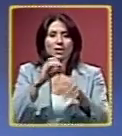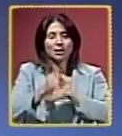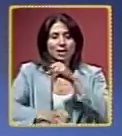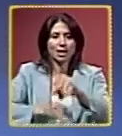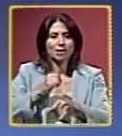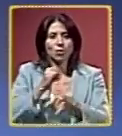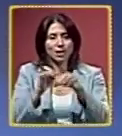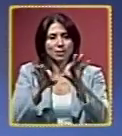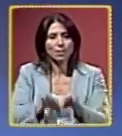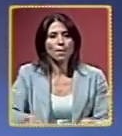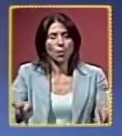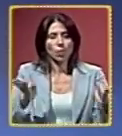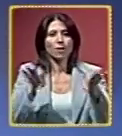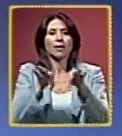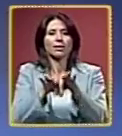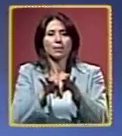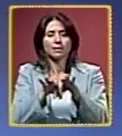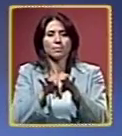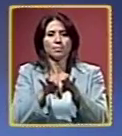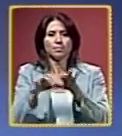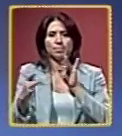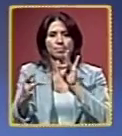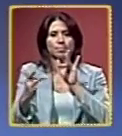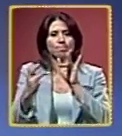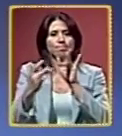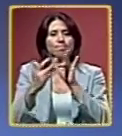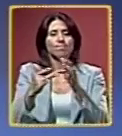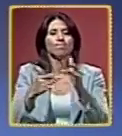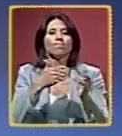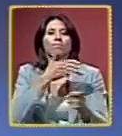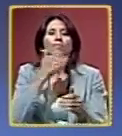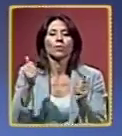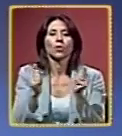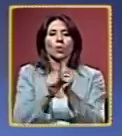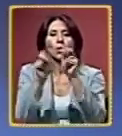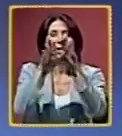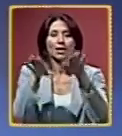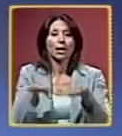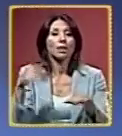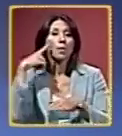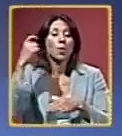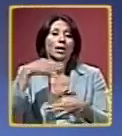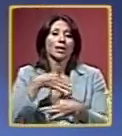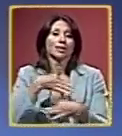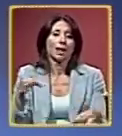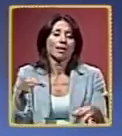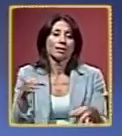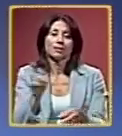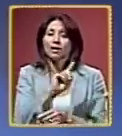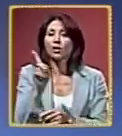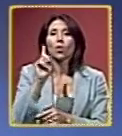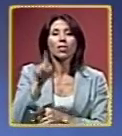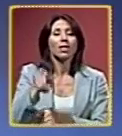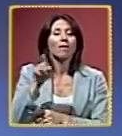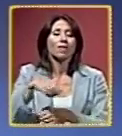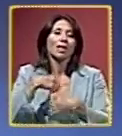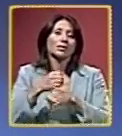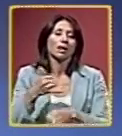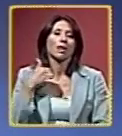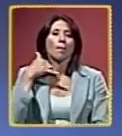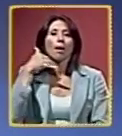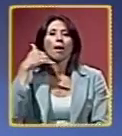internacionales importantes se conecta mejor por Internet porque es gratis y no tiene que hacer llamadas